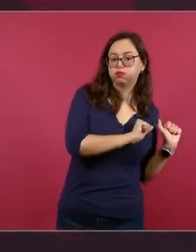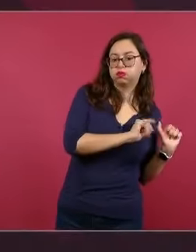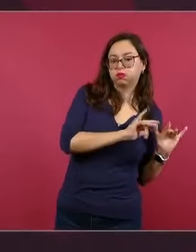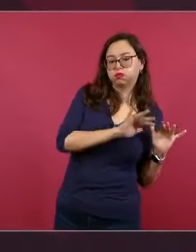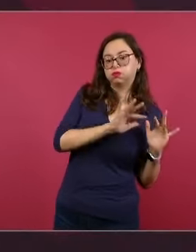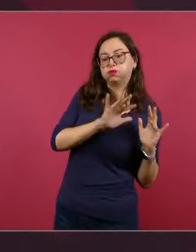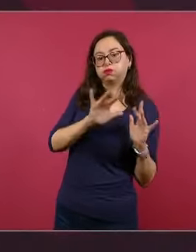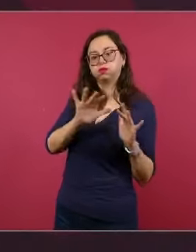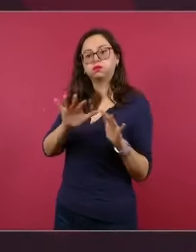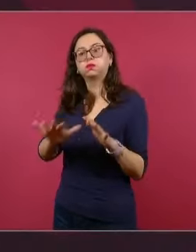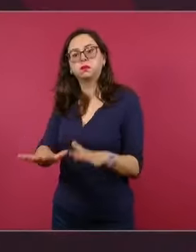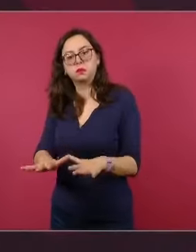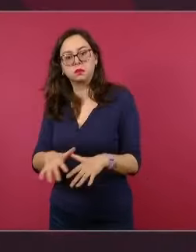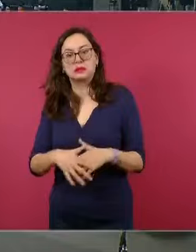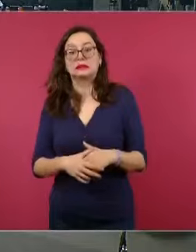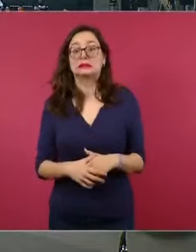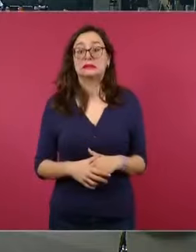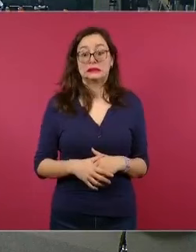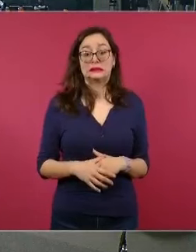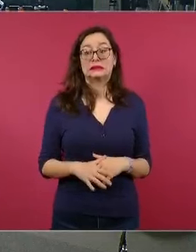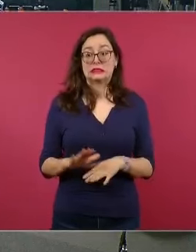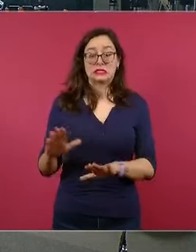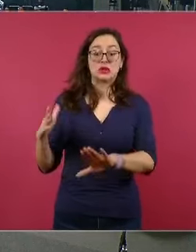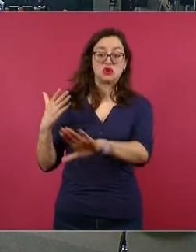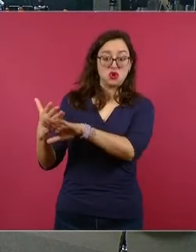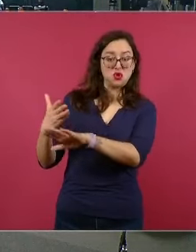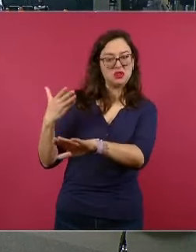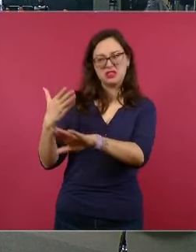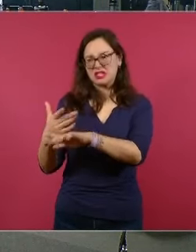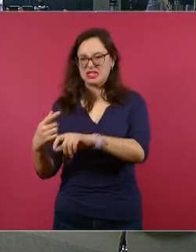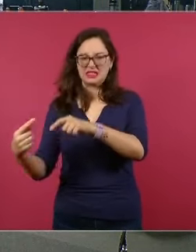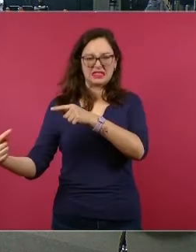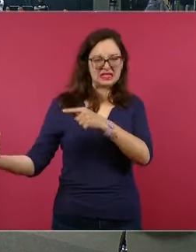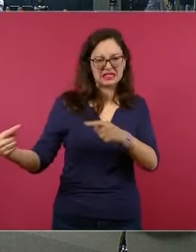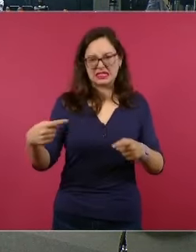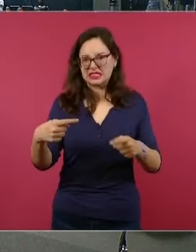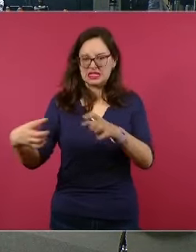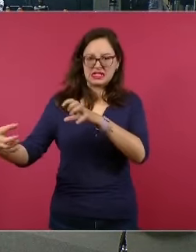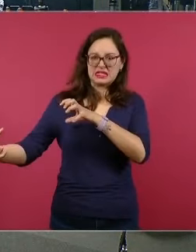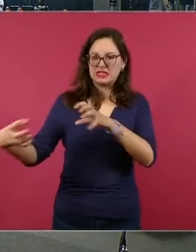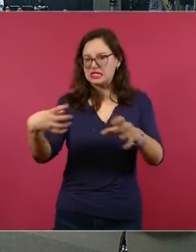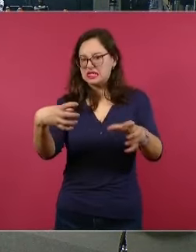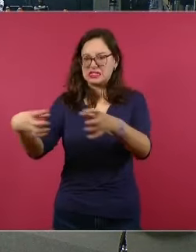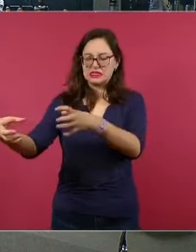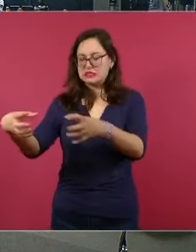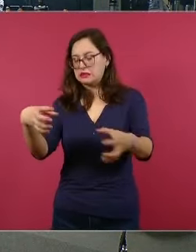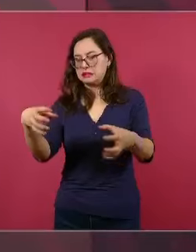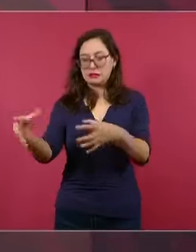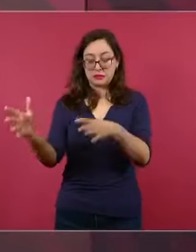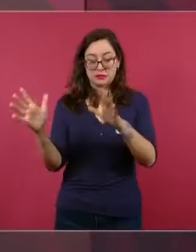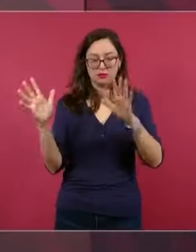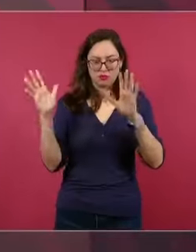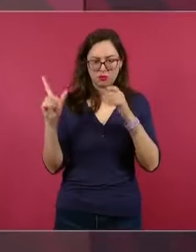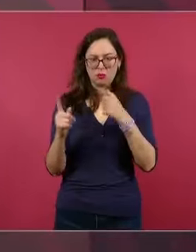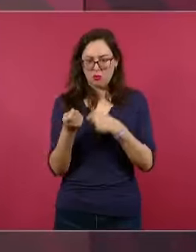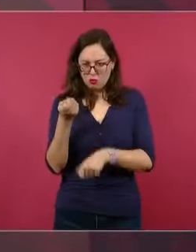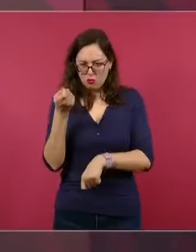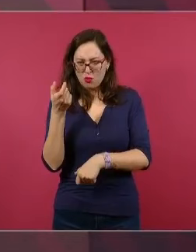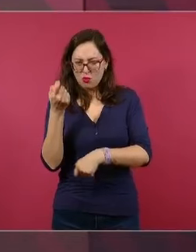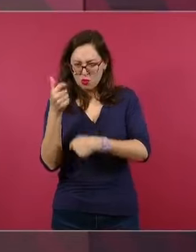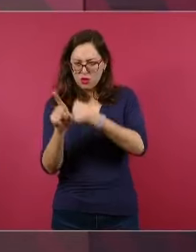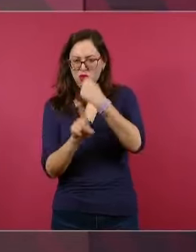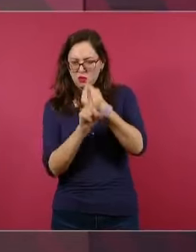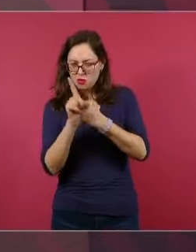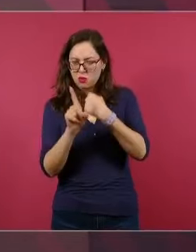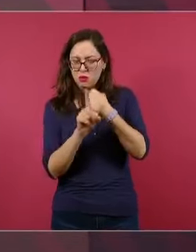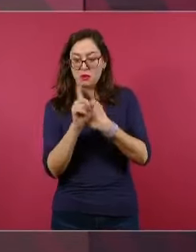hubo algunos este jaloneos y este incidentes pero